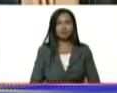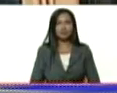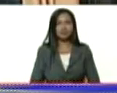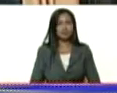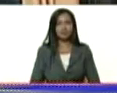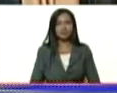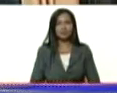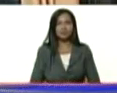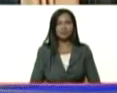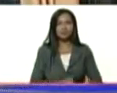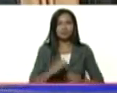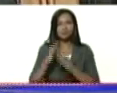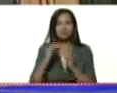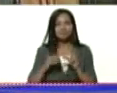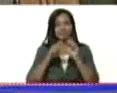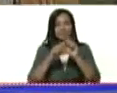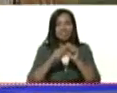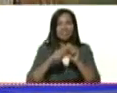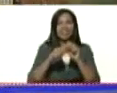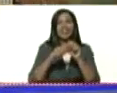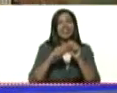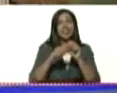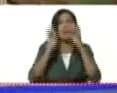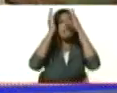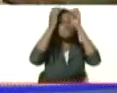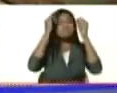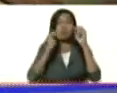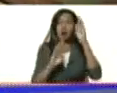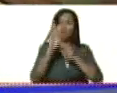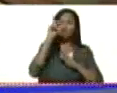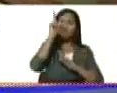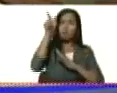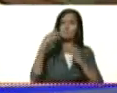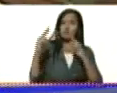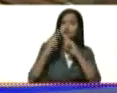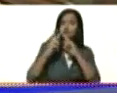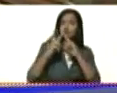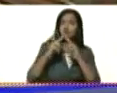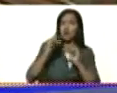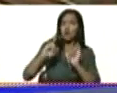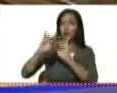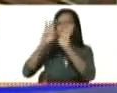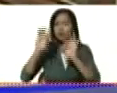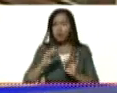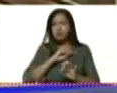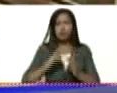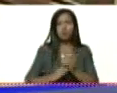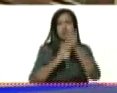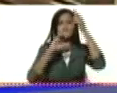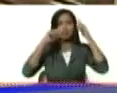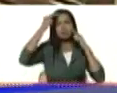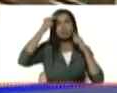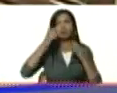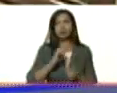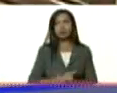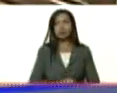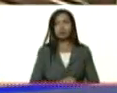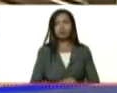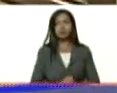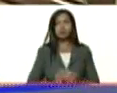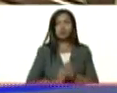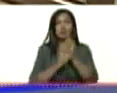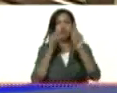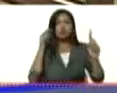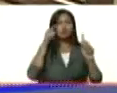llevada a su más alta expresión, embajador, por ese gigante, ese hombre que usted conoció, nuestro comandante Hugo Chávez, que